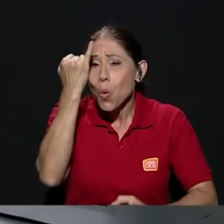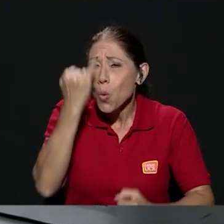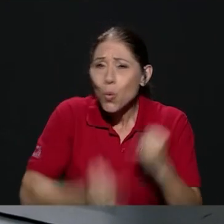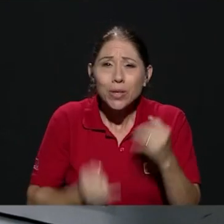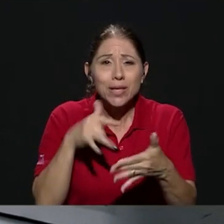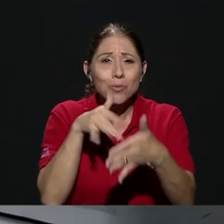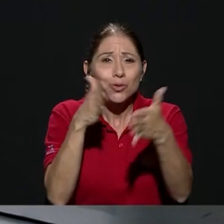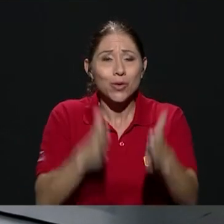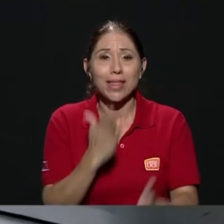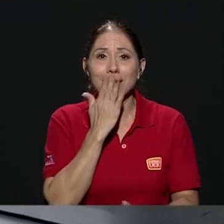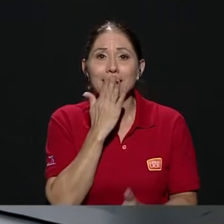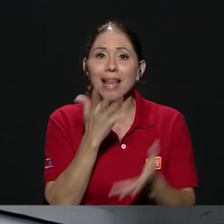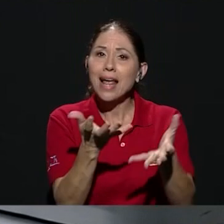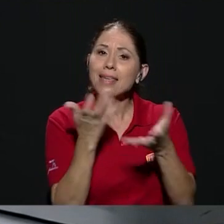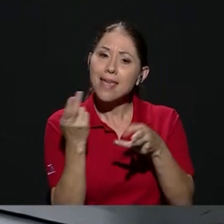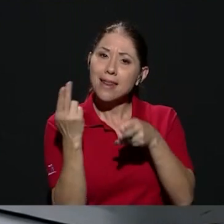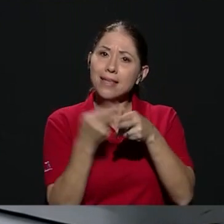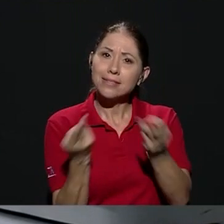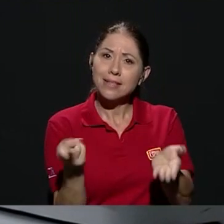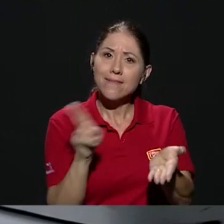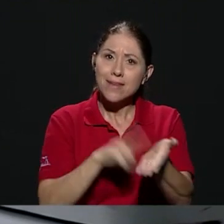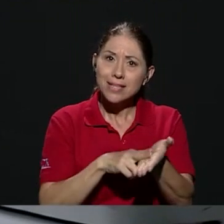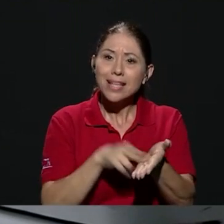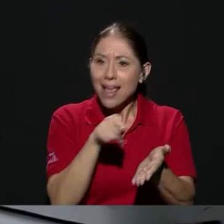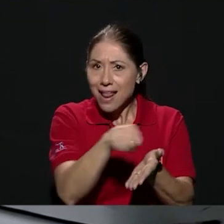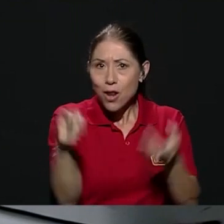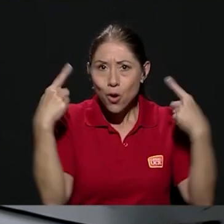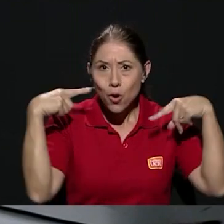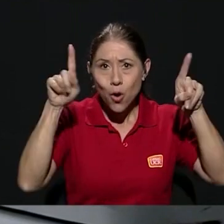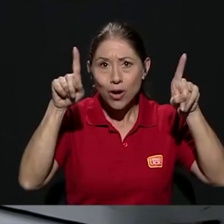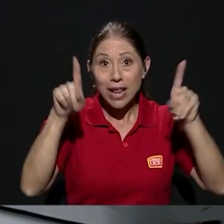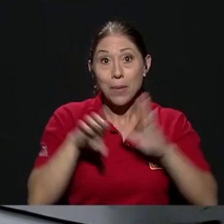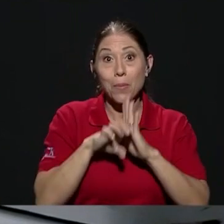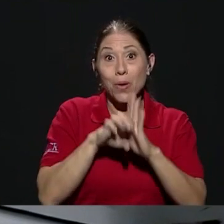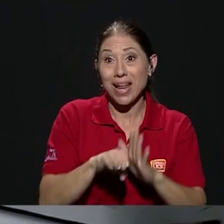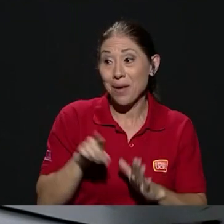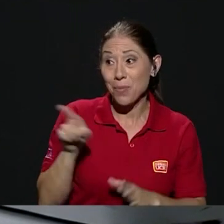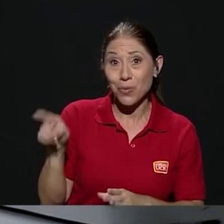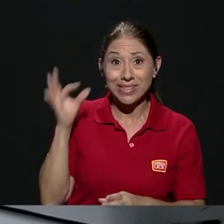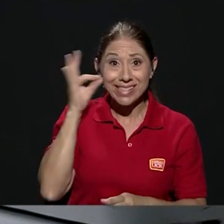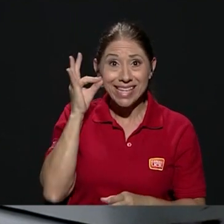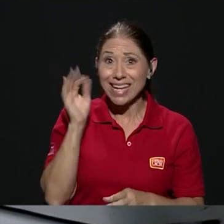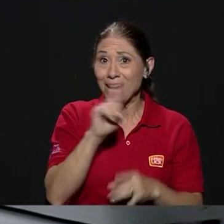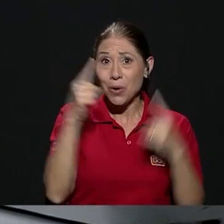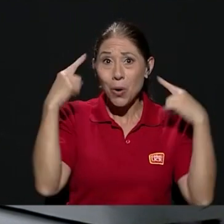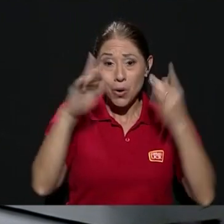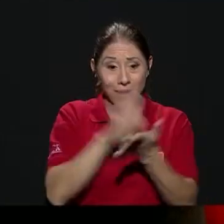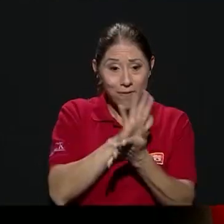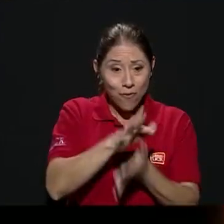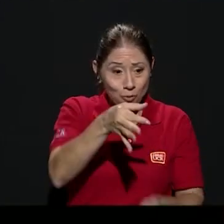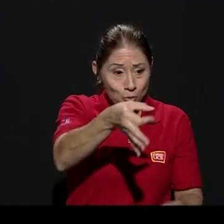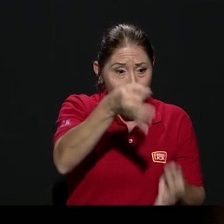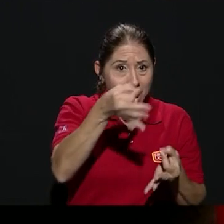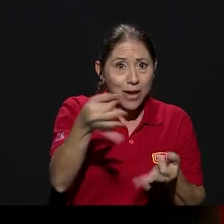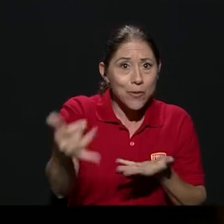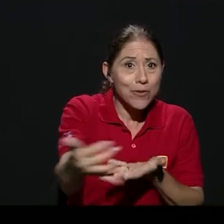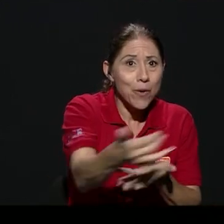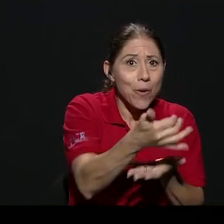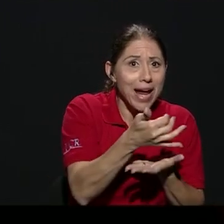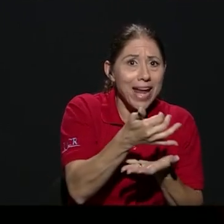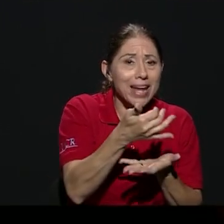inscribirse en la universidad lo logre. Si Cinia no logra recoger el formulario, pues después pasamos nosotros de la UCR y lo